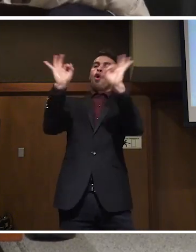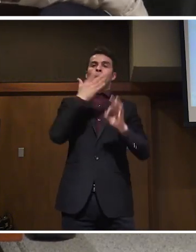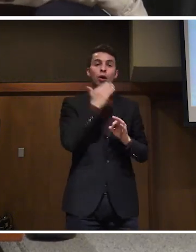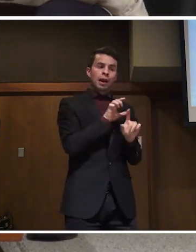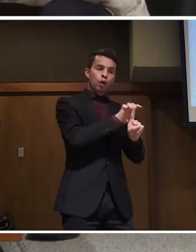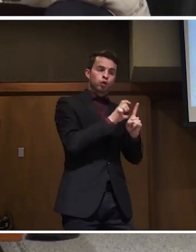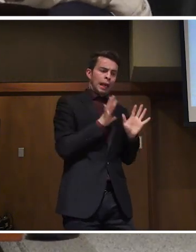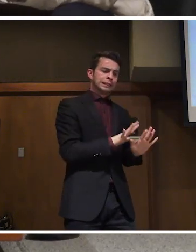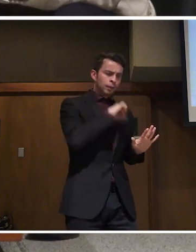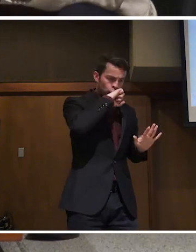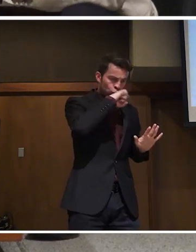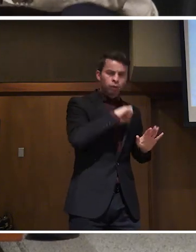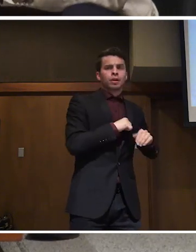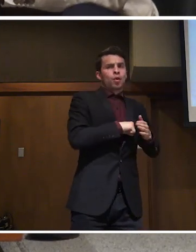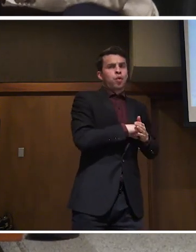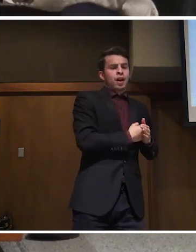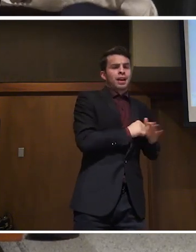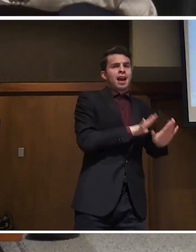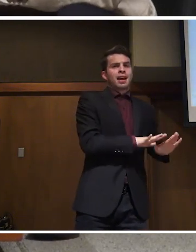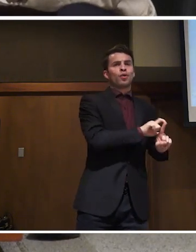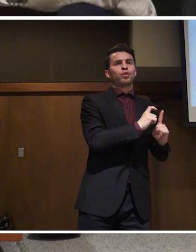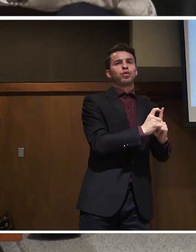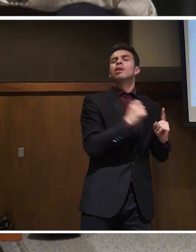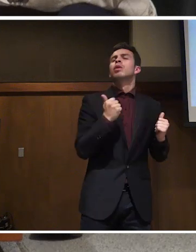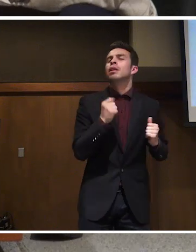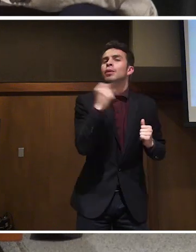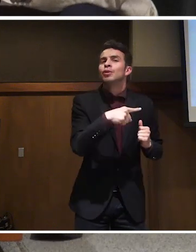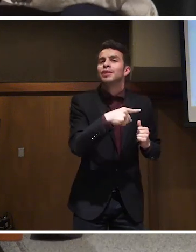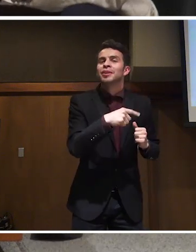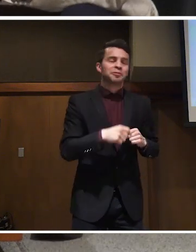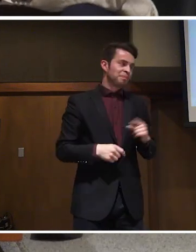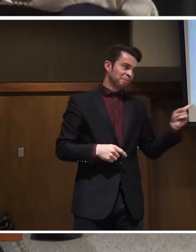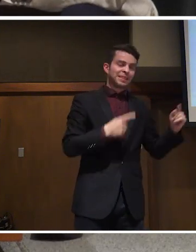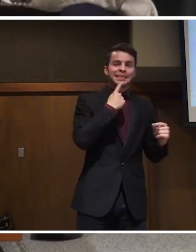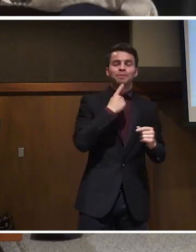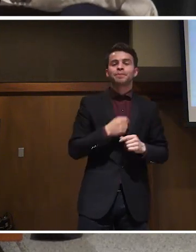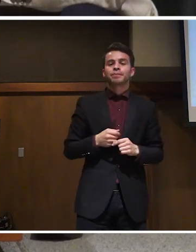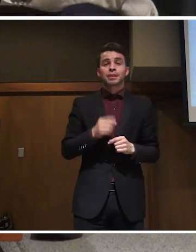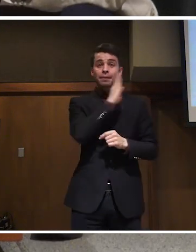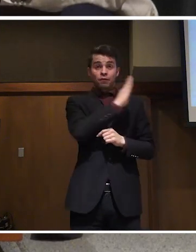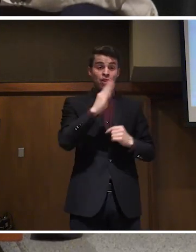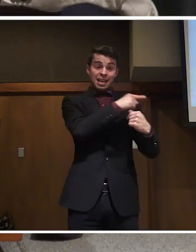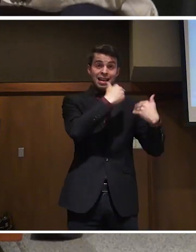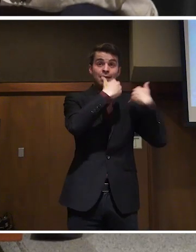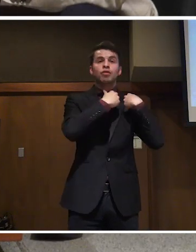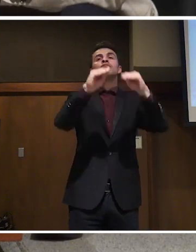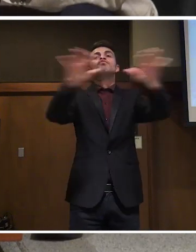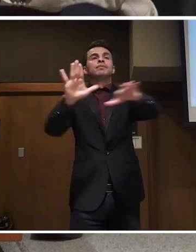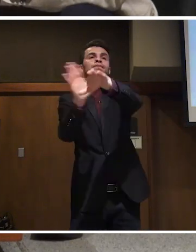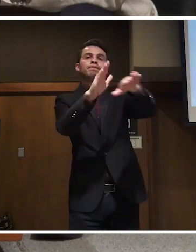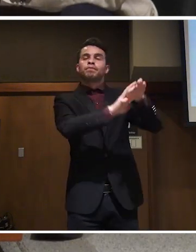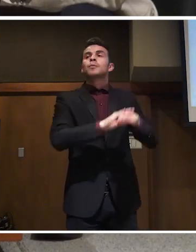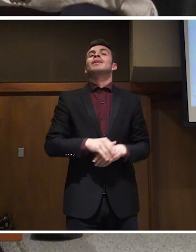Bueno, yo creo que en general las bibliotecas no deben asumir el papel de guiar a la población en qué culturas tienen que tener. Es